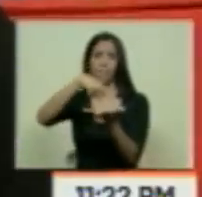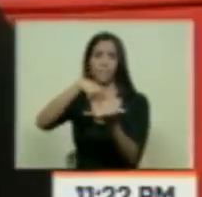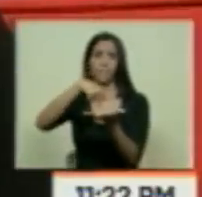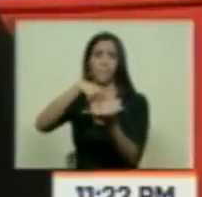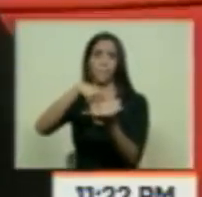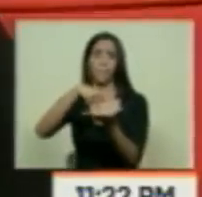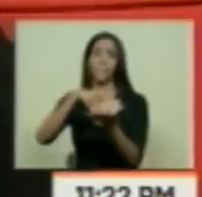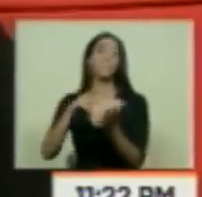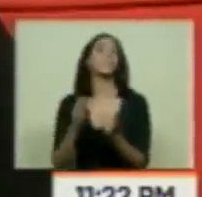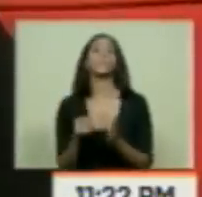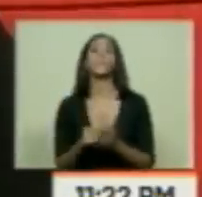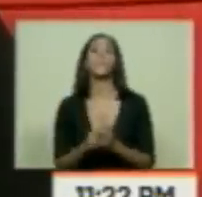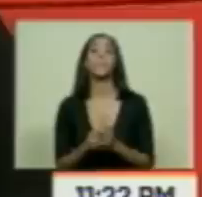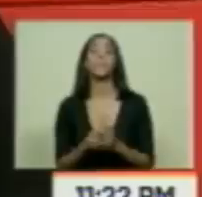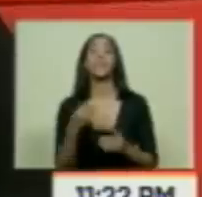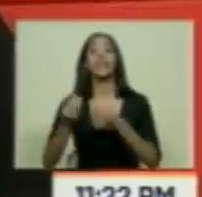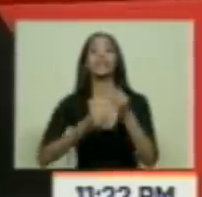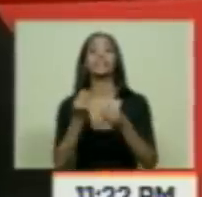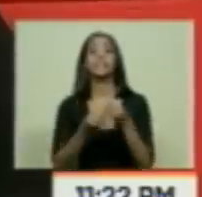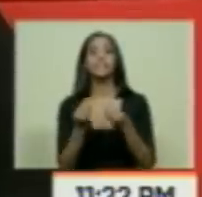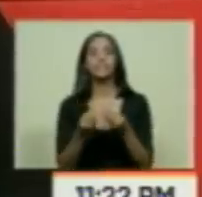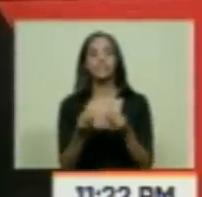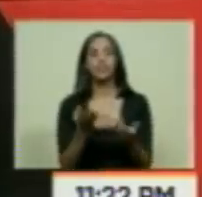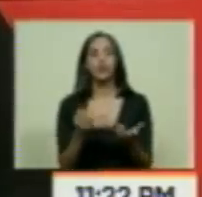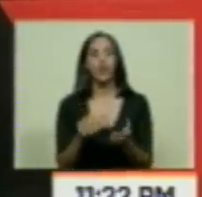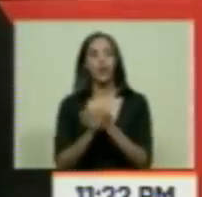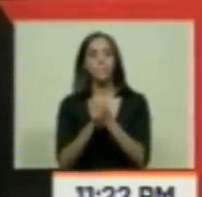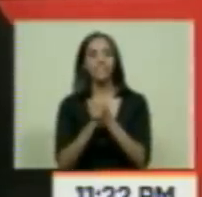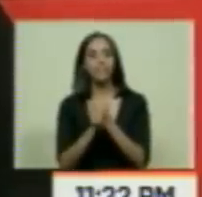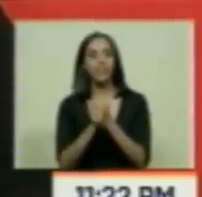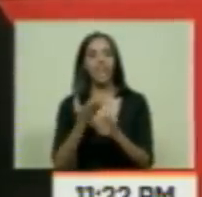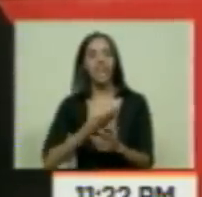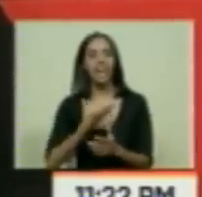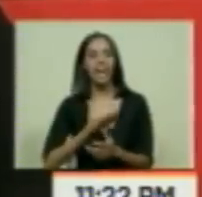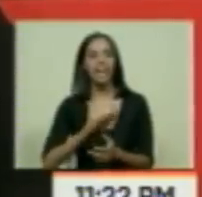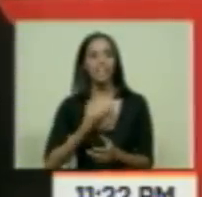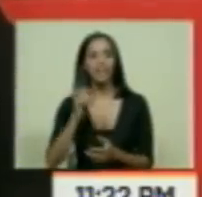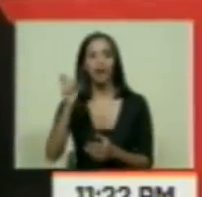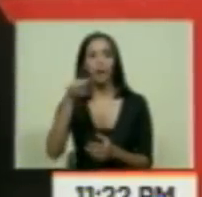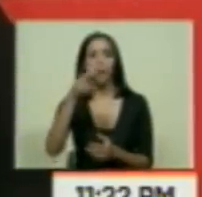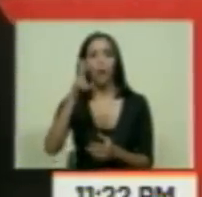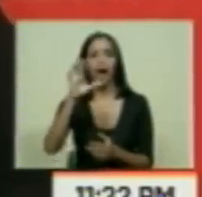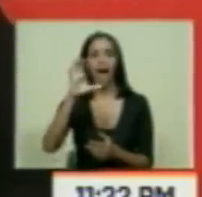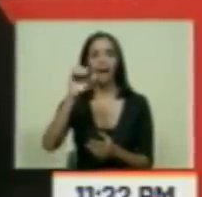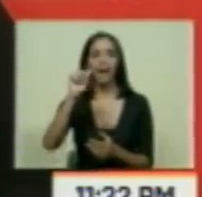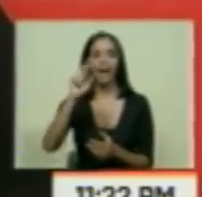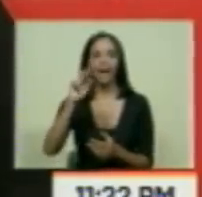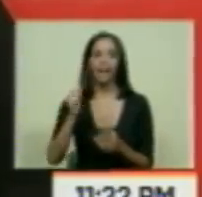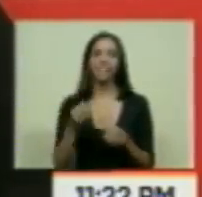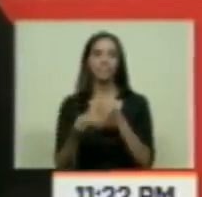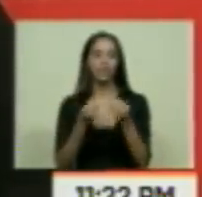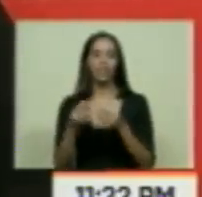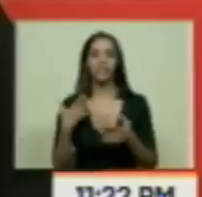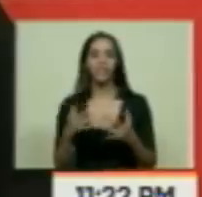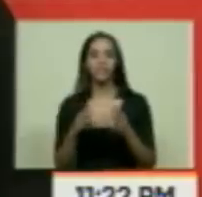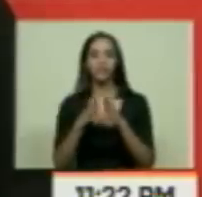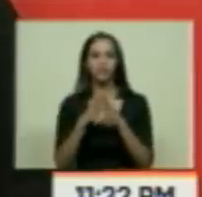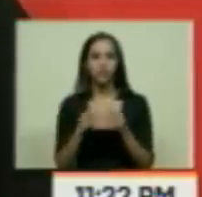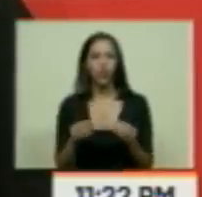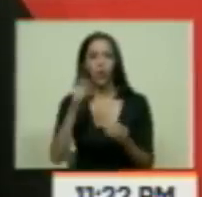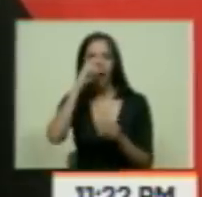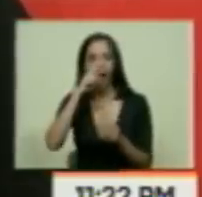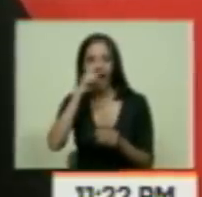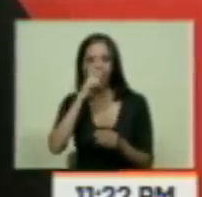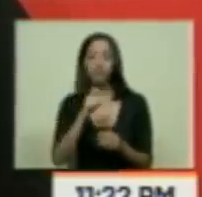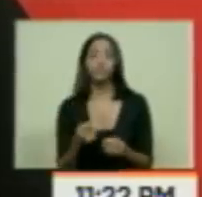en aquel momento montó el compañero Gerardo, el que era alcalde de Guacara, que hace un evento todos los años allá en un conjunto residencial, y